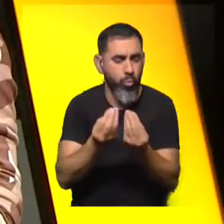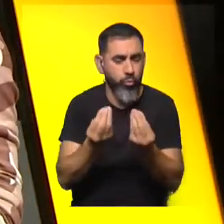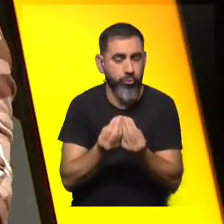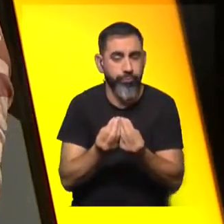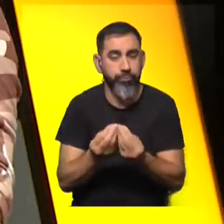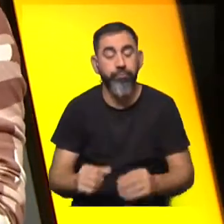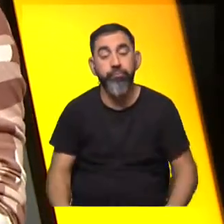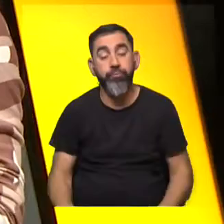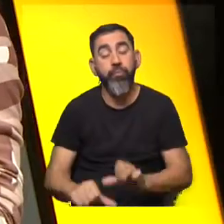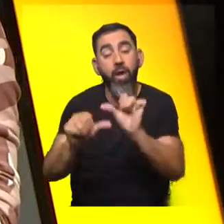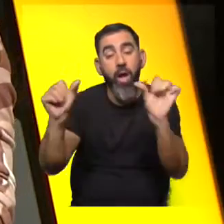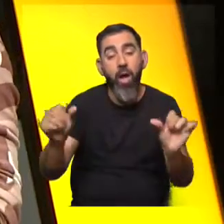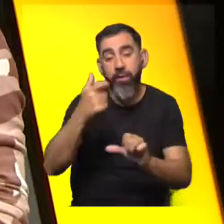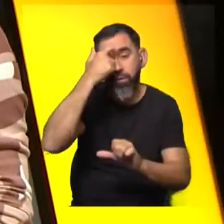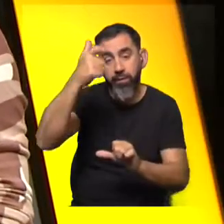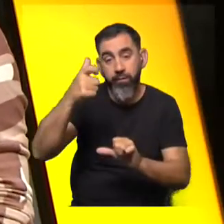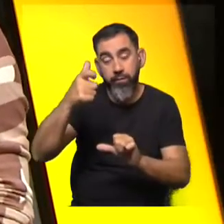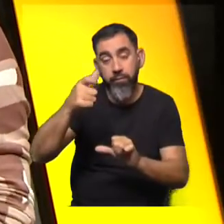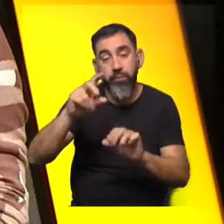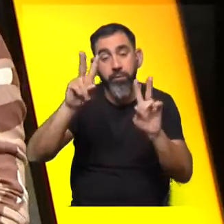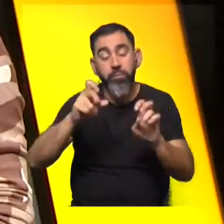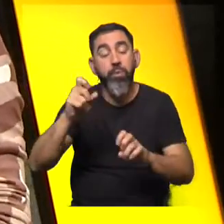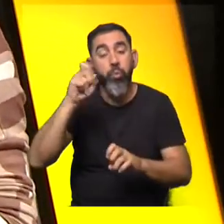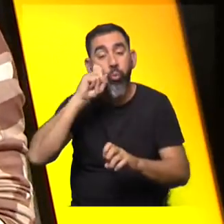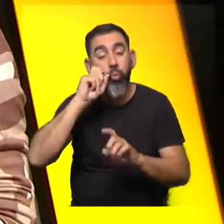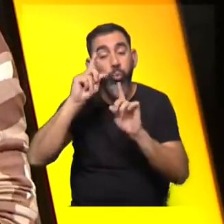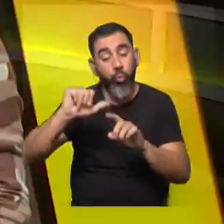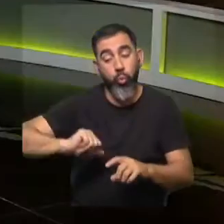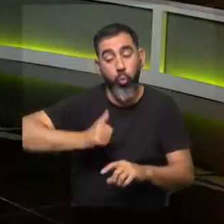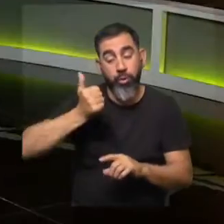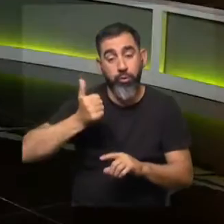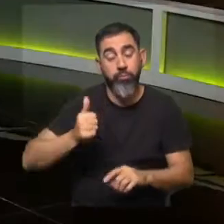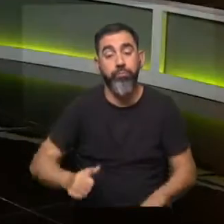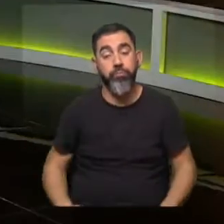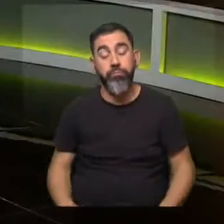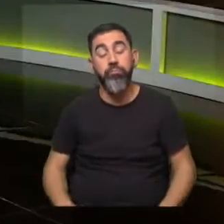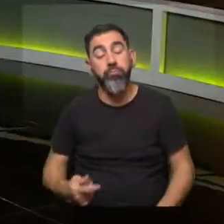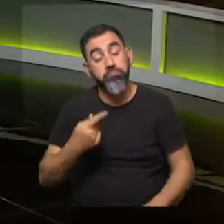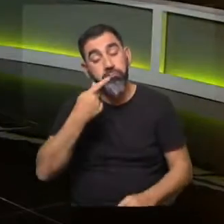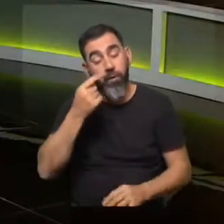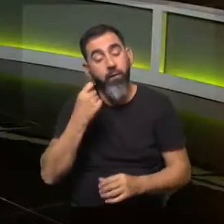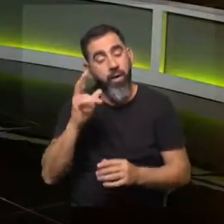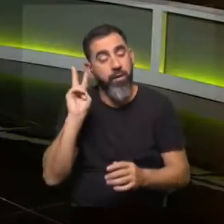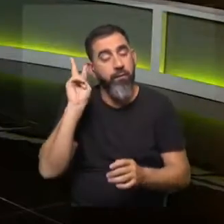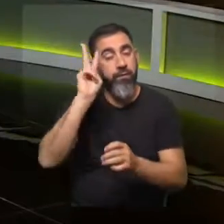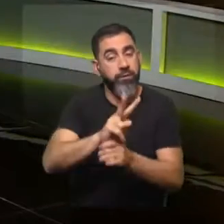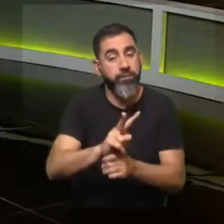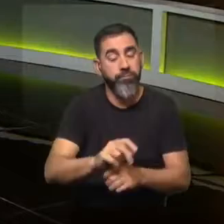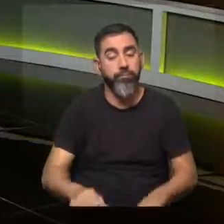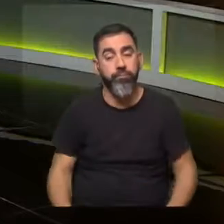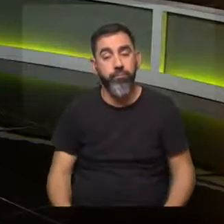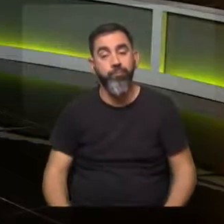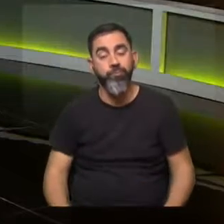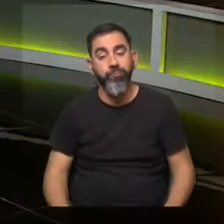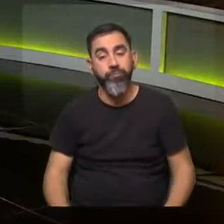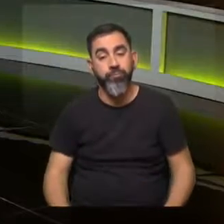una actividad científica se explota desde el punto de vista turístico, ¿no? Porque realmente es interesante y vale la pena ir. Así que bueno, pero cada vez